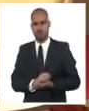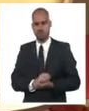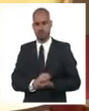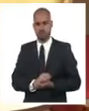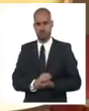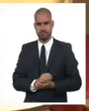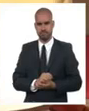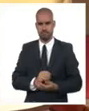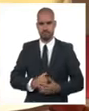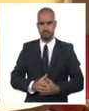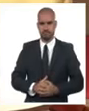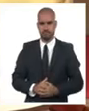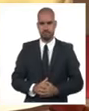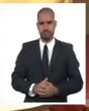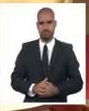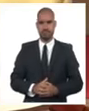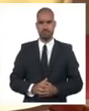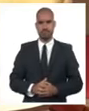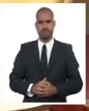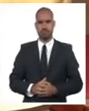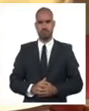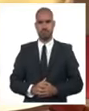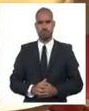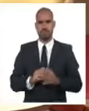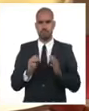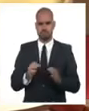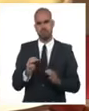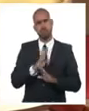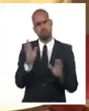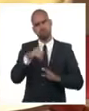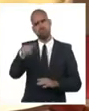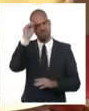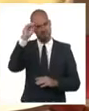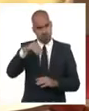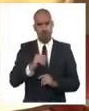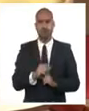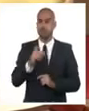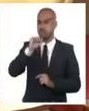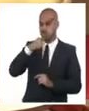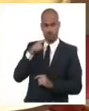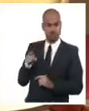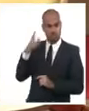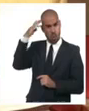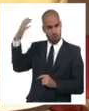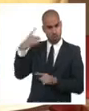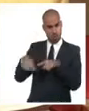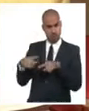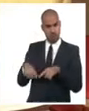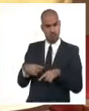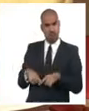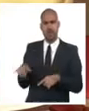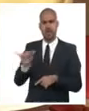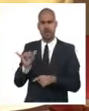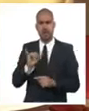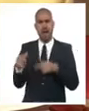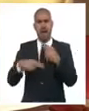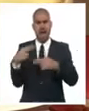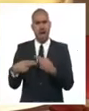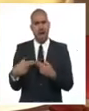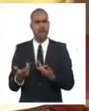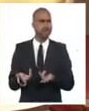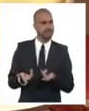en este tipo de eventos. También es conocido que los Estados Unidos han estado realizando intensas